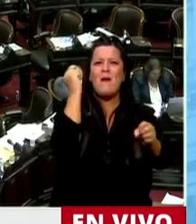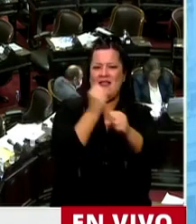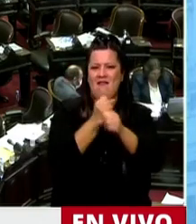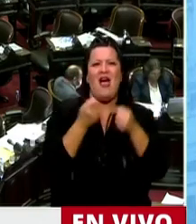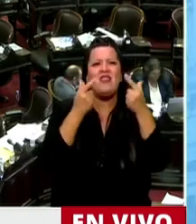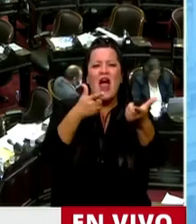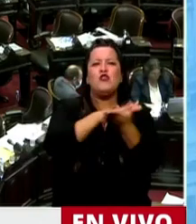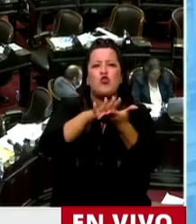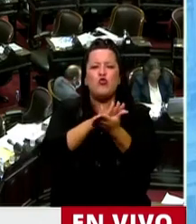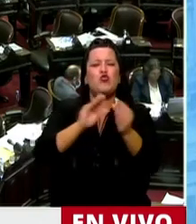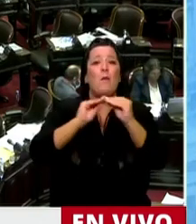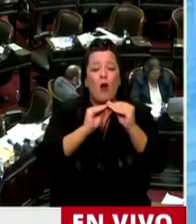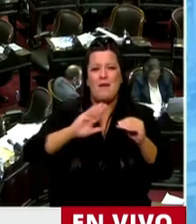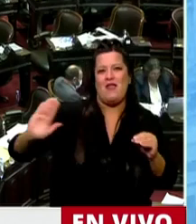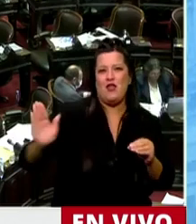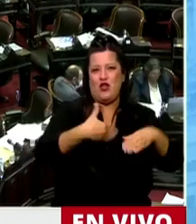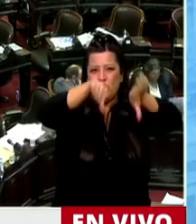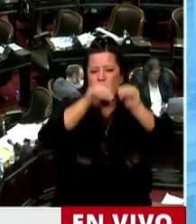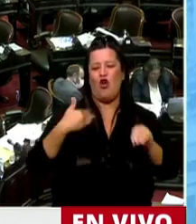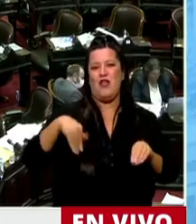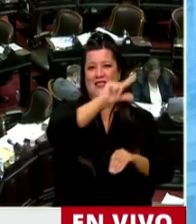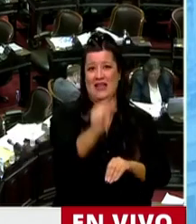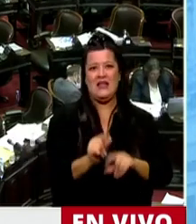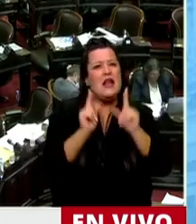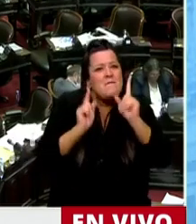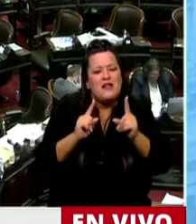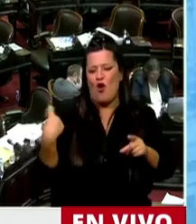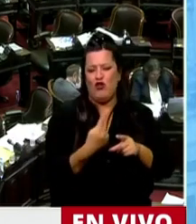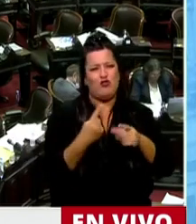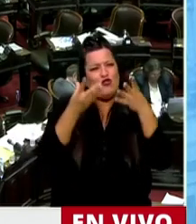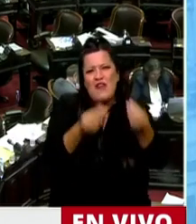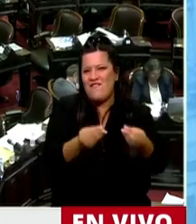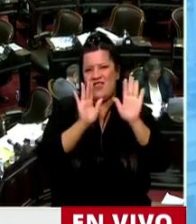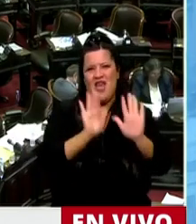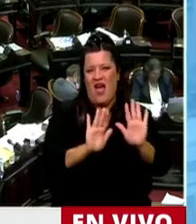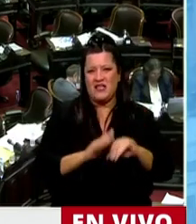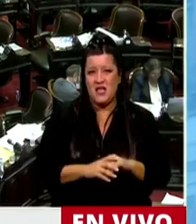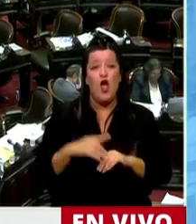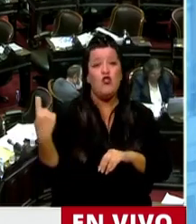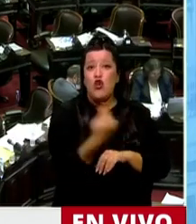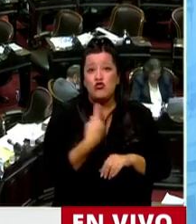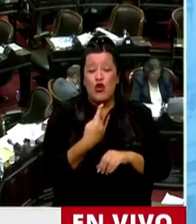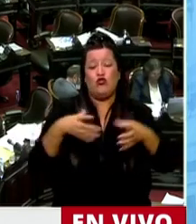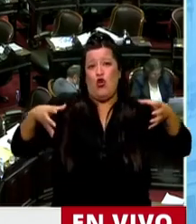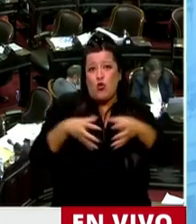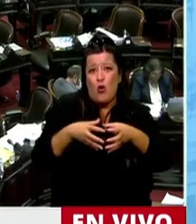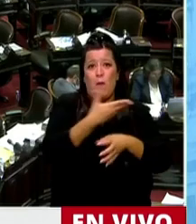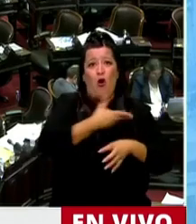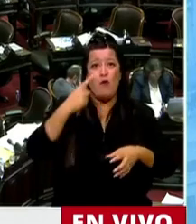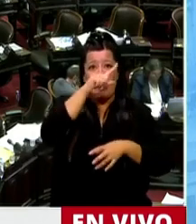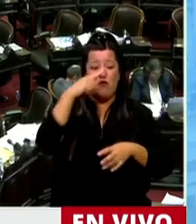los problemas de todos los argentinos. Y en esa línea es la que estamos trabajando. Y en esa línea es la que pretendemos que